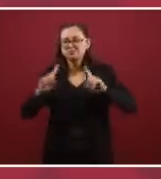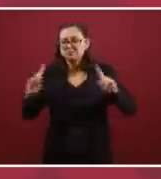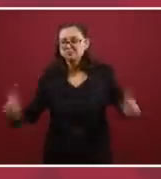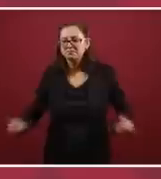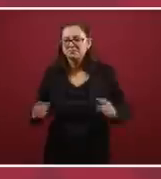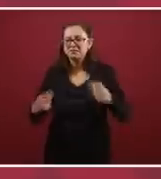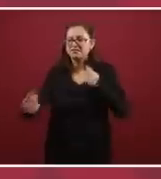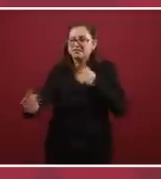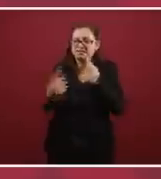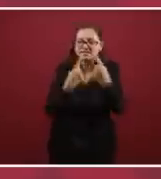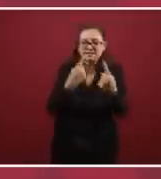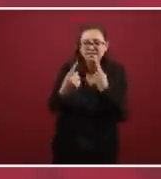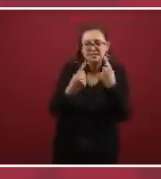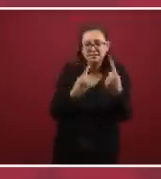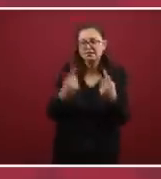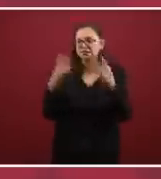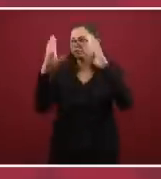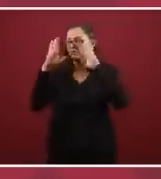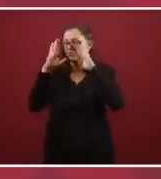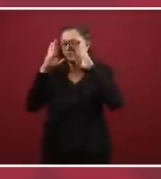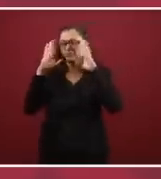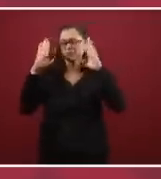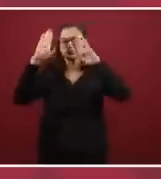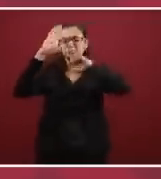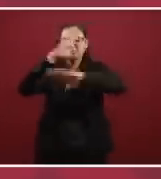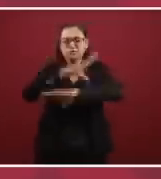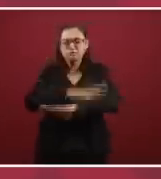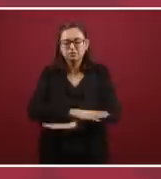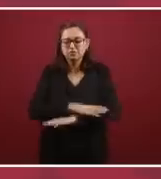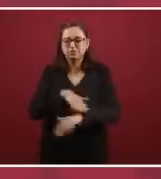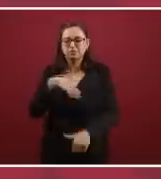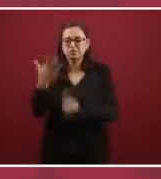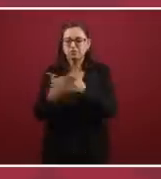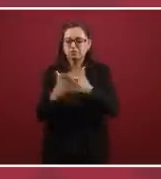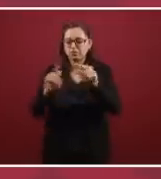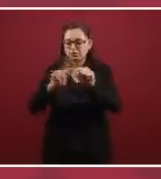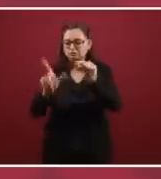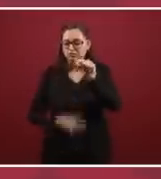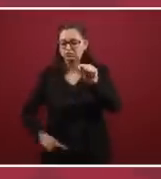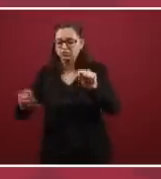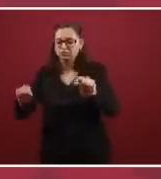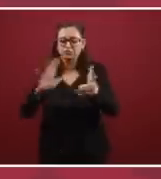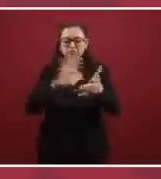reconciliación. Vamos al cambio por el camino de la concordia.